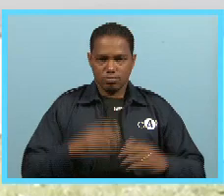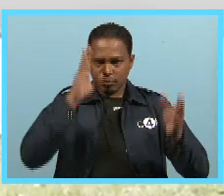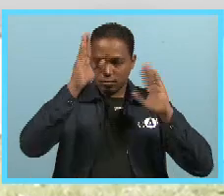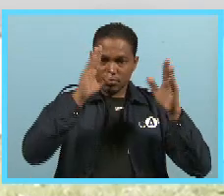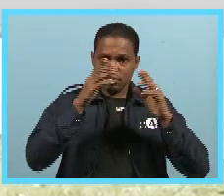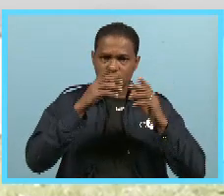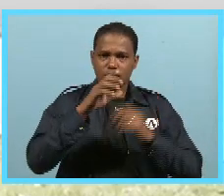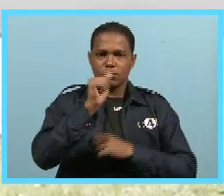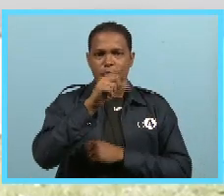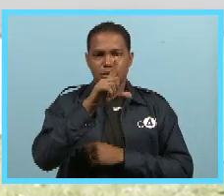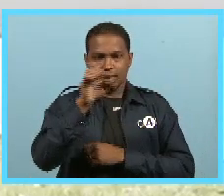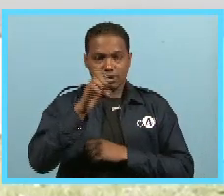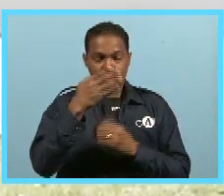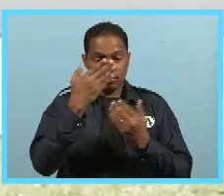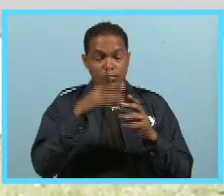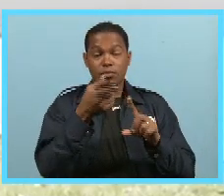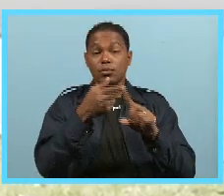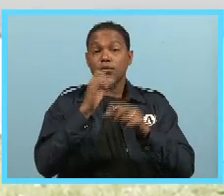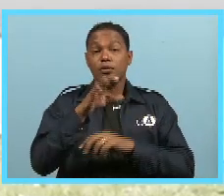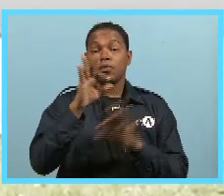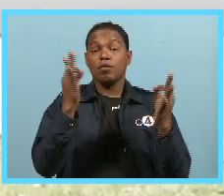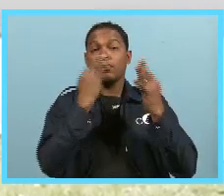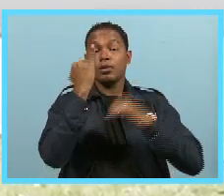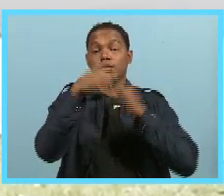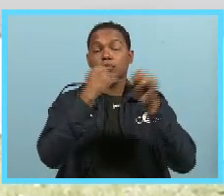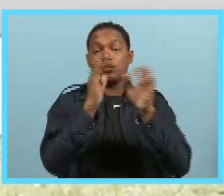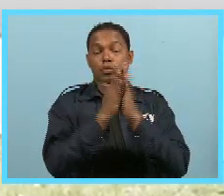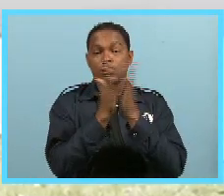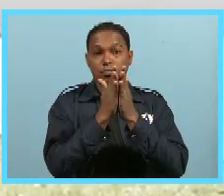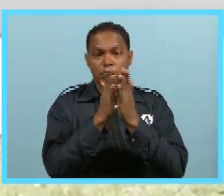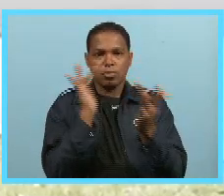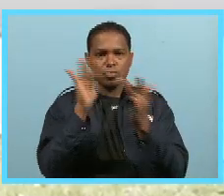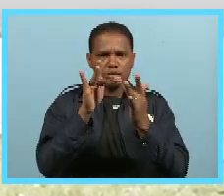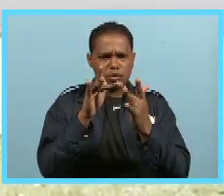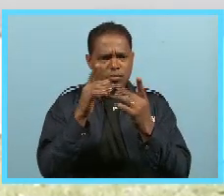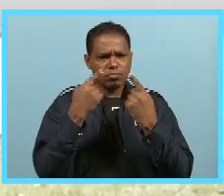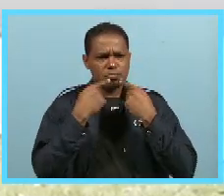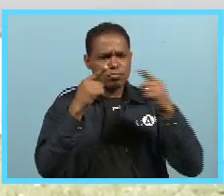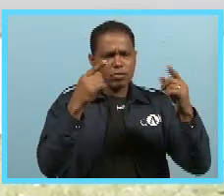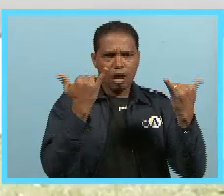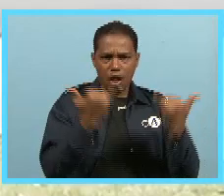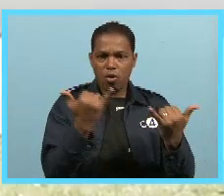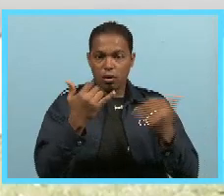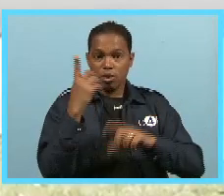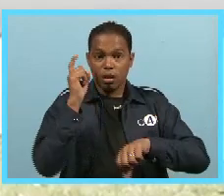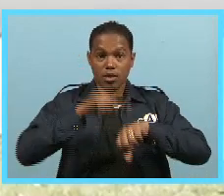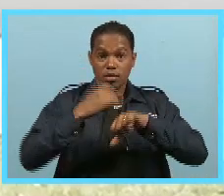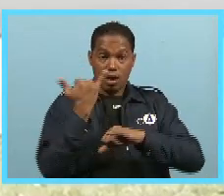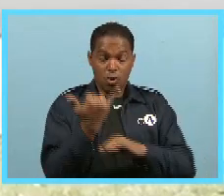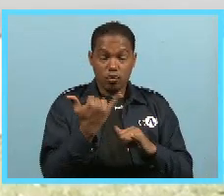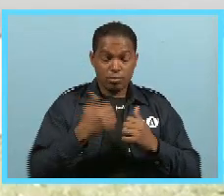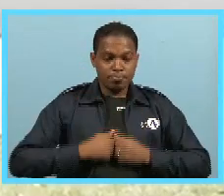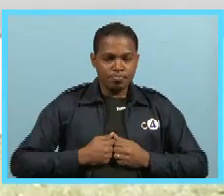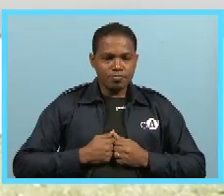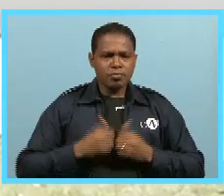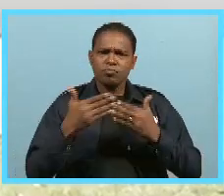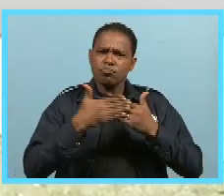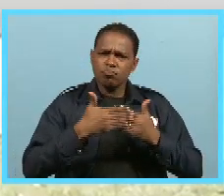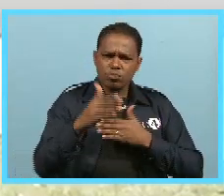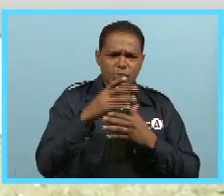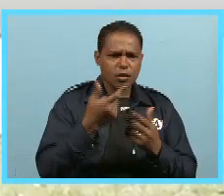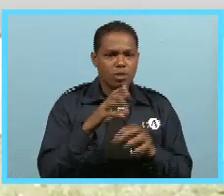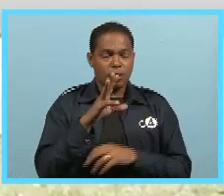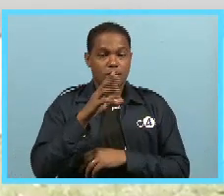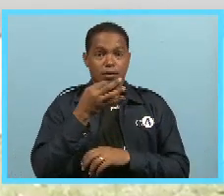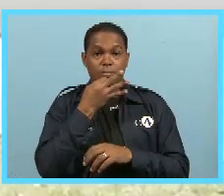Hola a todos, les saluda Alex Santiago desde la Feria Internacional del Libro. Vamos a conectarnos con la realidad informativa hasta esta hora y en donde pues un adelanto de lo que tendremos